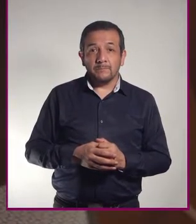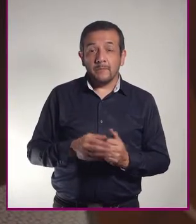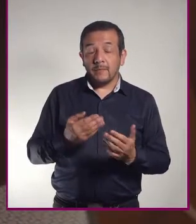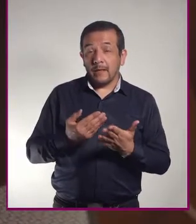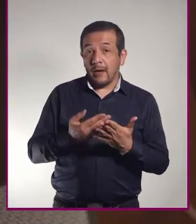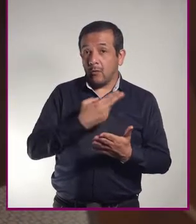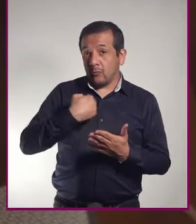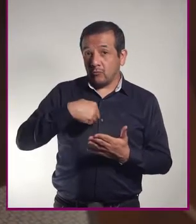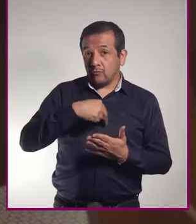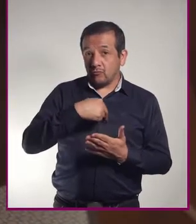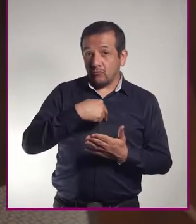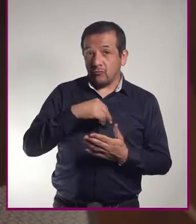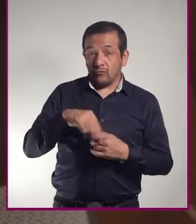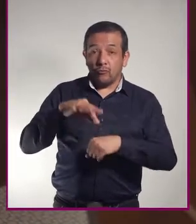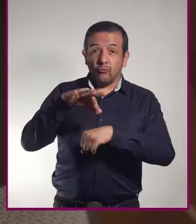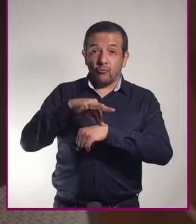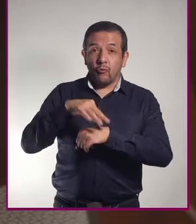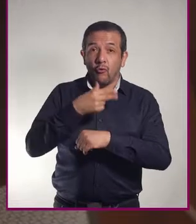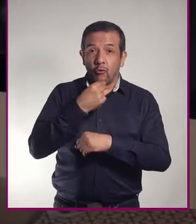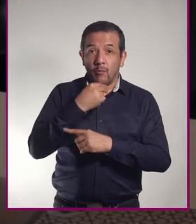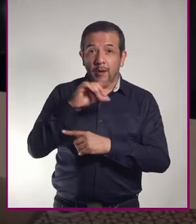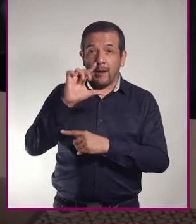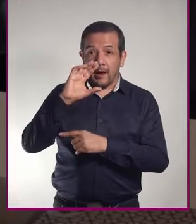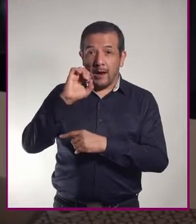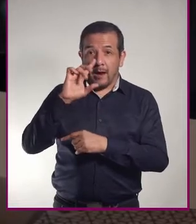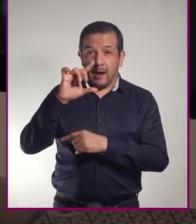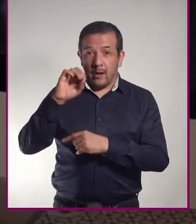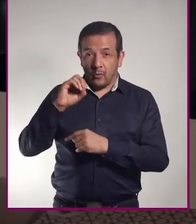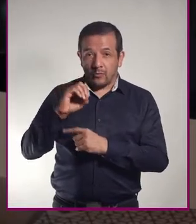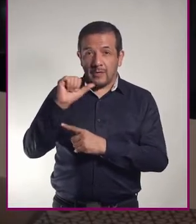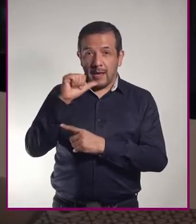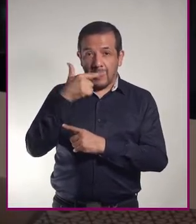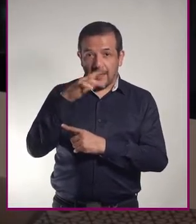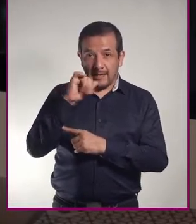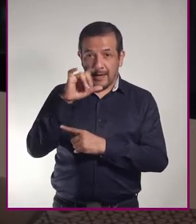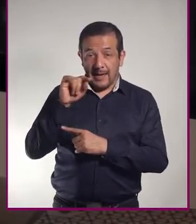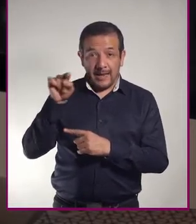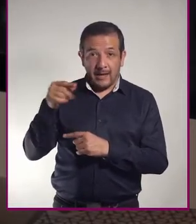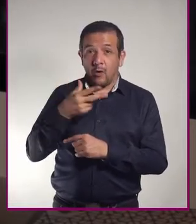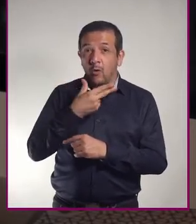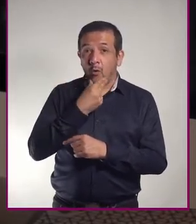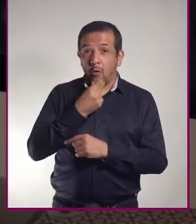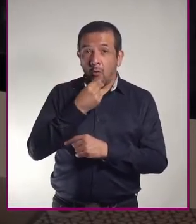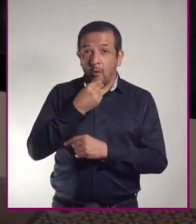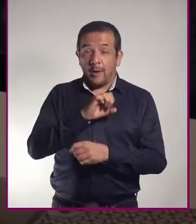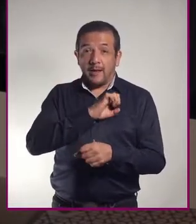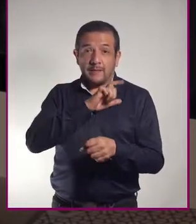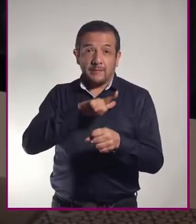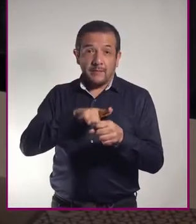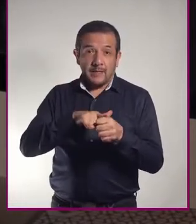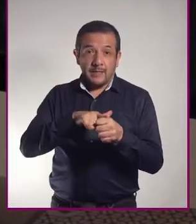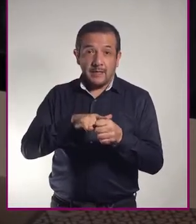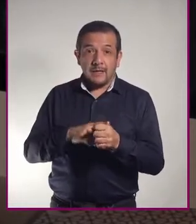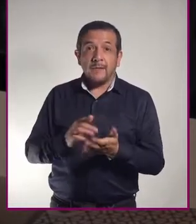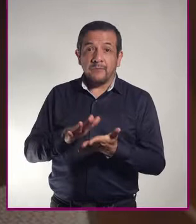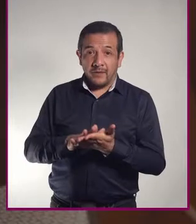Se encuentra con nosotros el doctor Carlos Aguilar, endocrinólogo y uno de los más importantes especialistas en